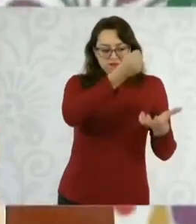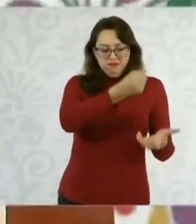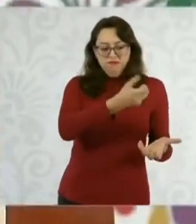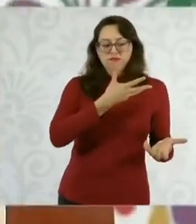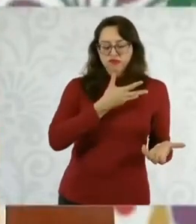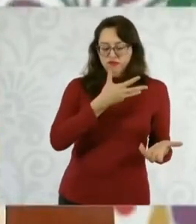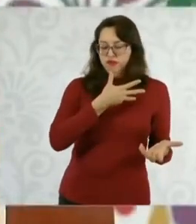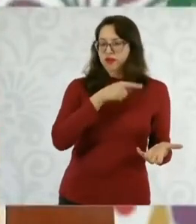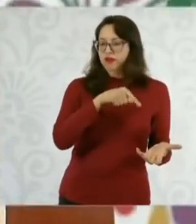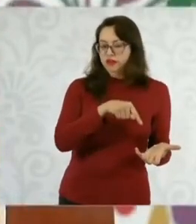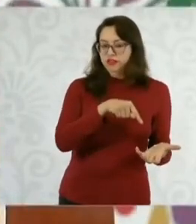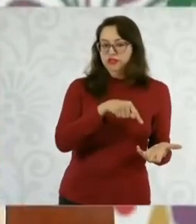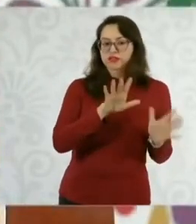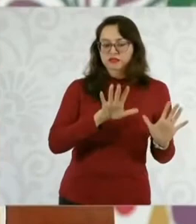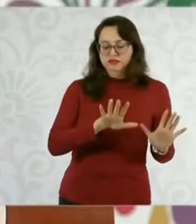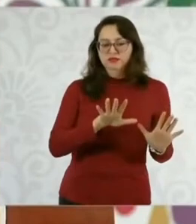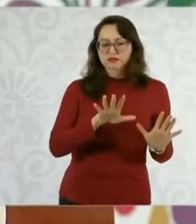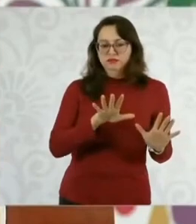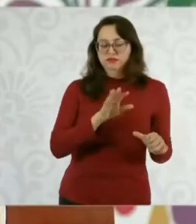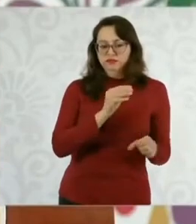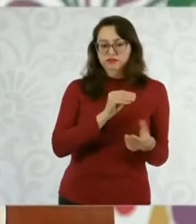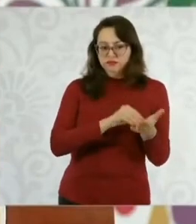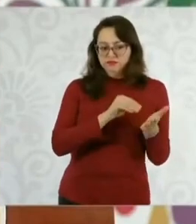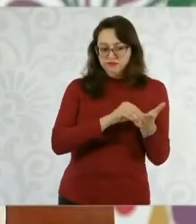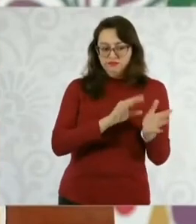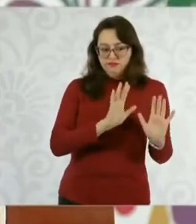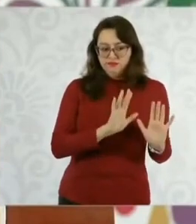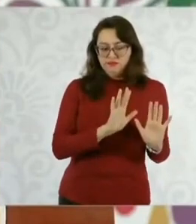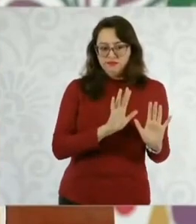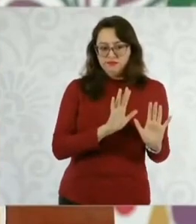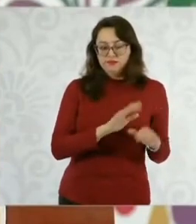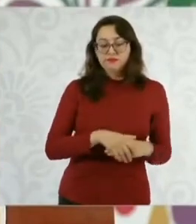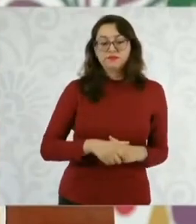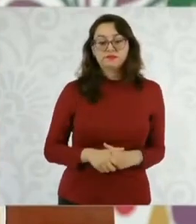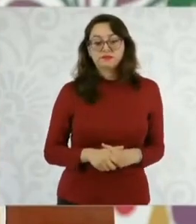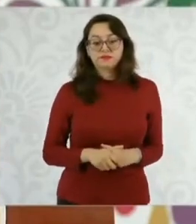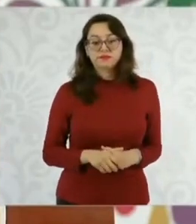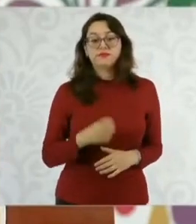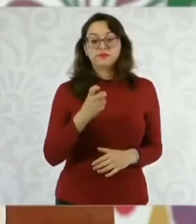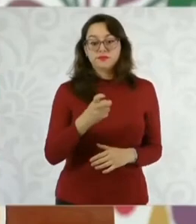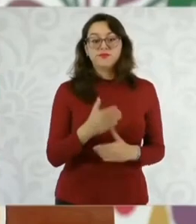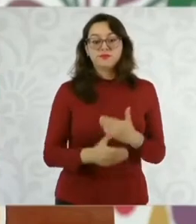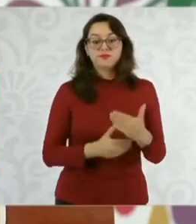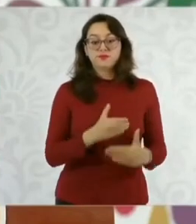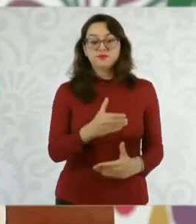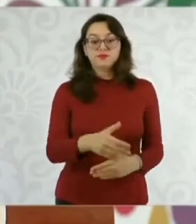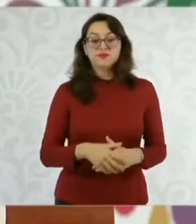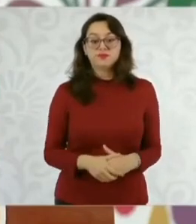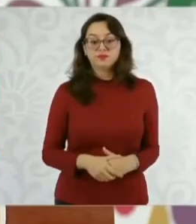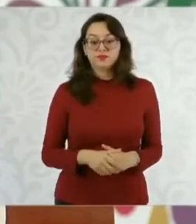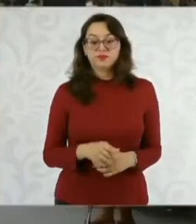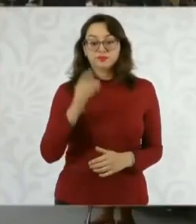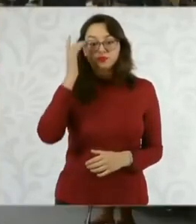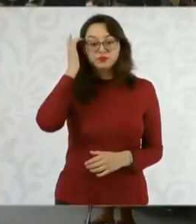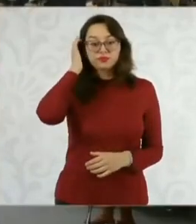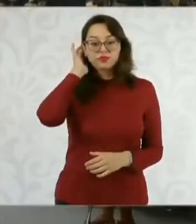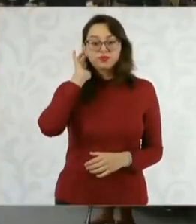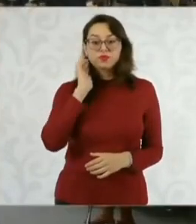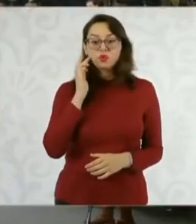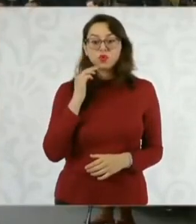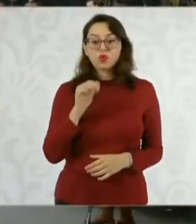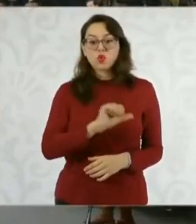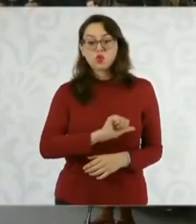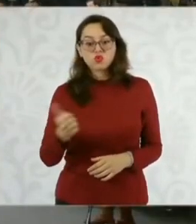de la presidenta, pues son esos recursos que hoy están en Afinsa. Hasta ahí vamos. ¿Qué otra cosa